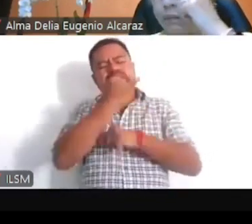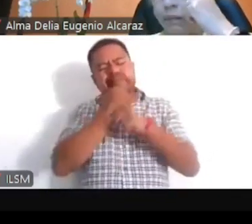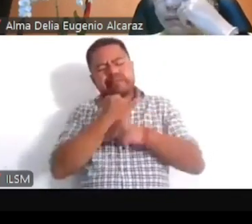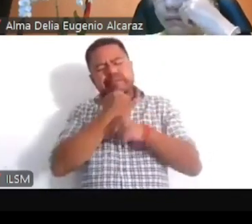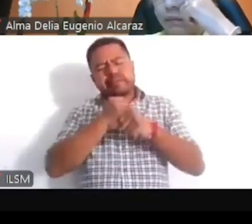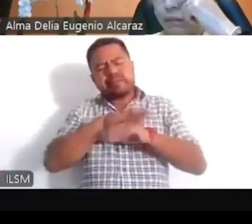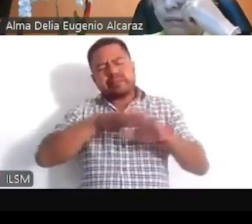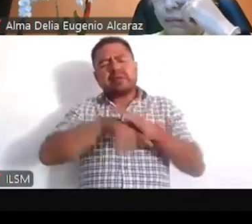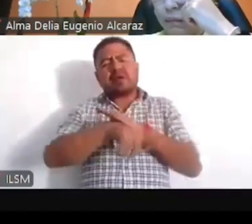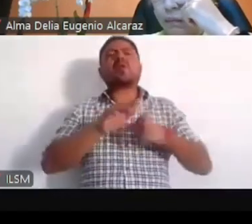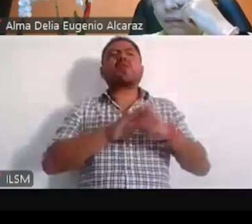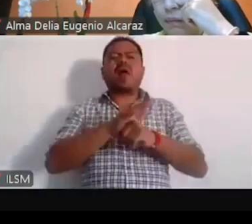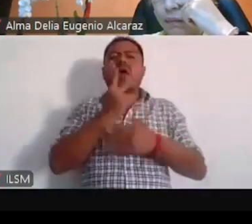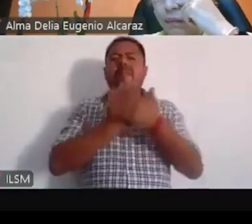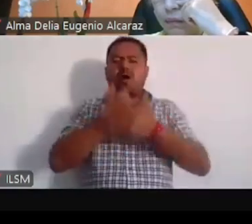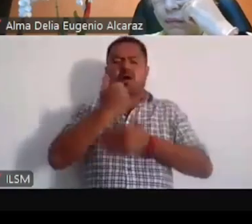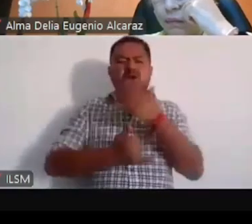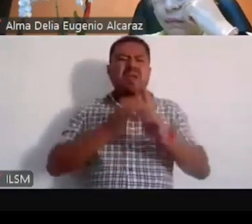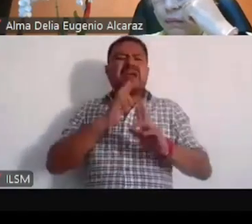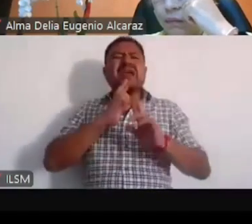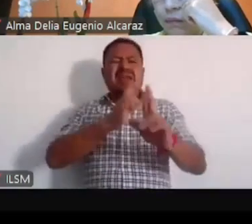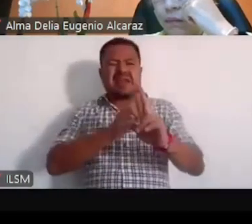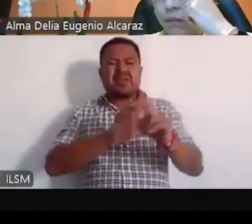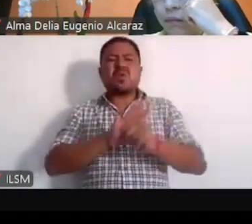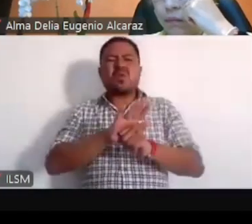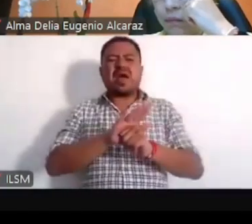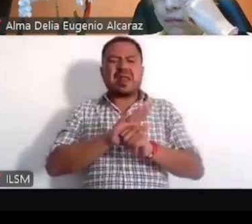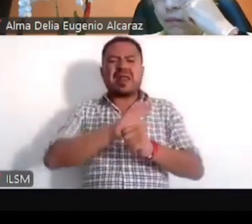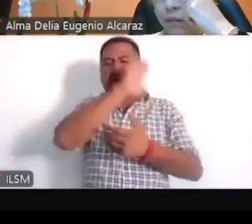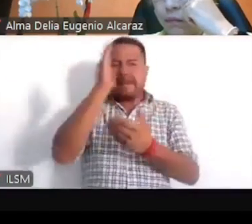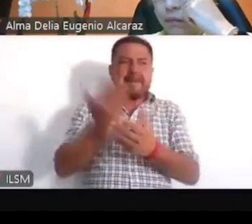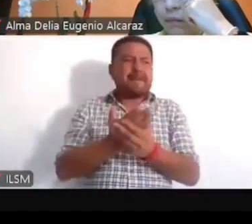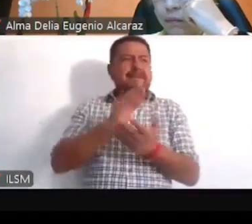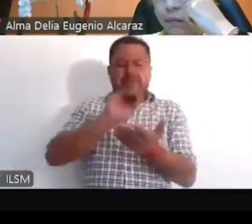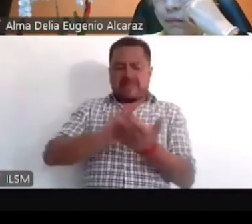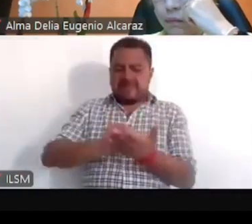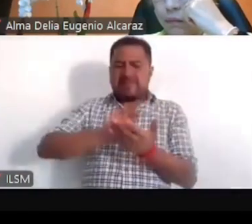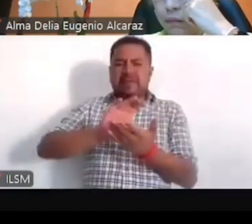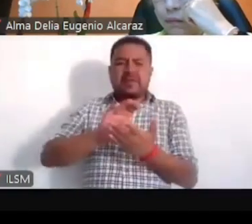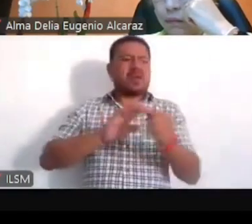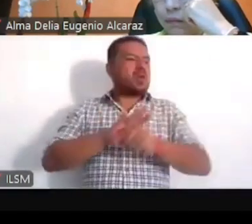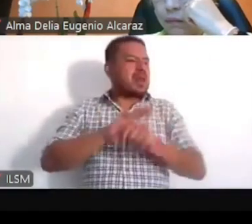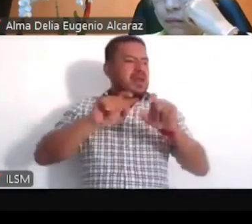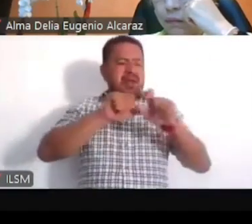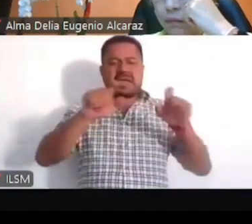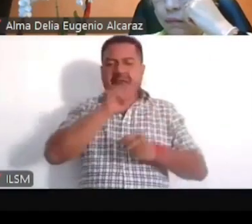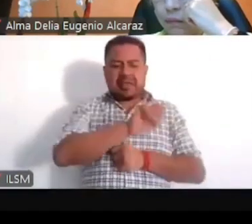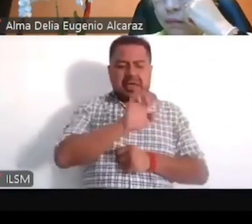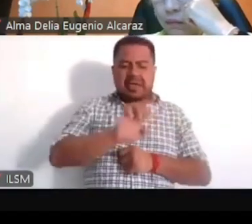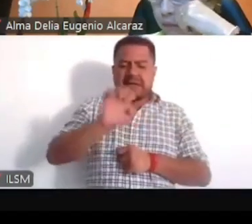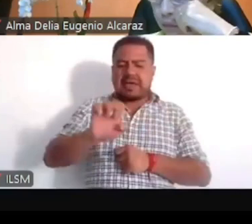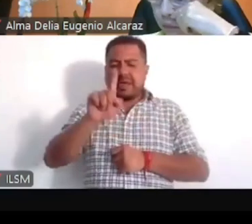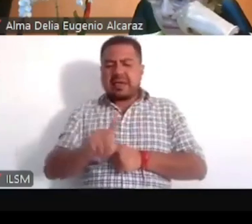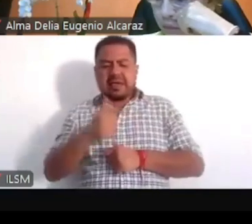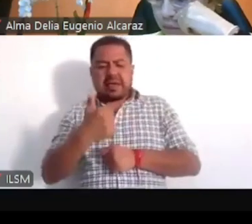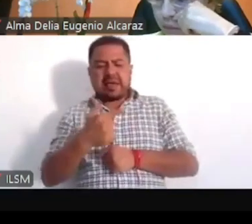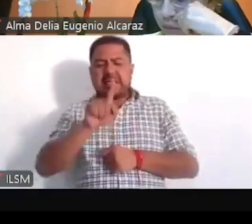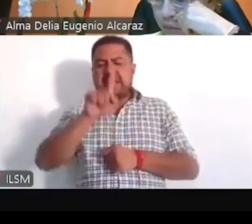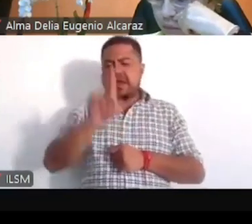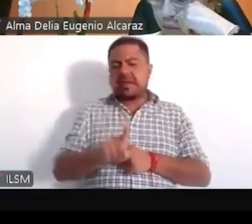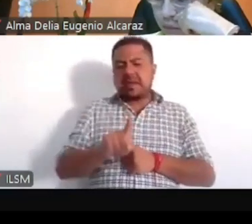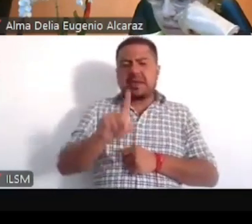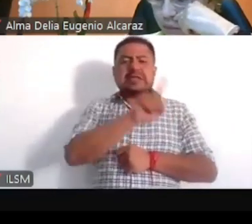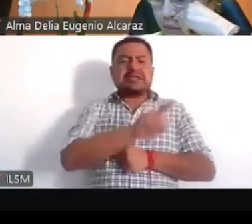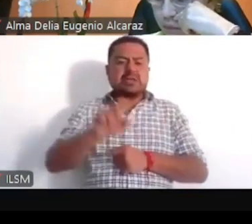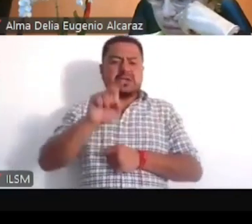resolver se trata de un proyecto de resolución del expediente que se identifica con la clave tee di di